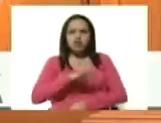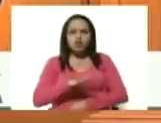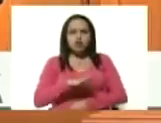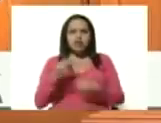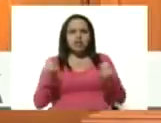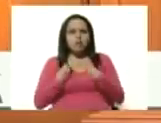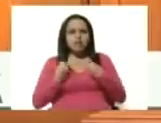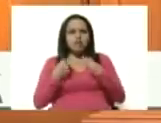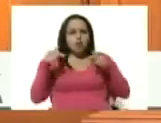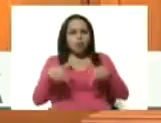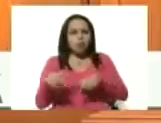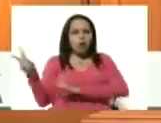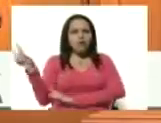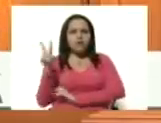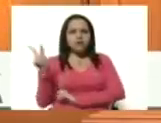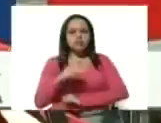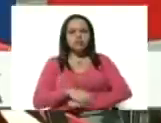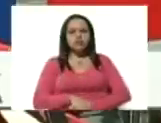estamos viviendo los venezolanos.